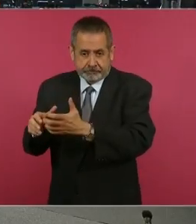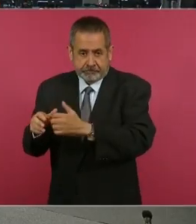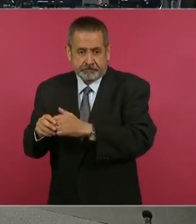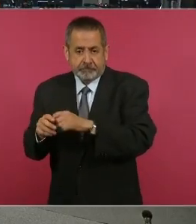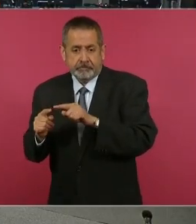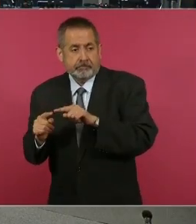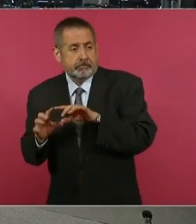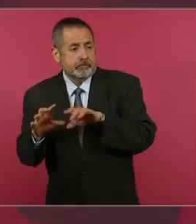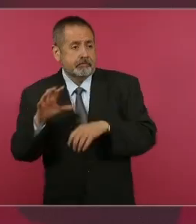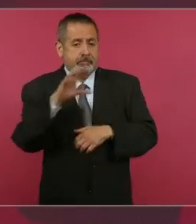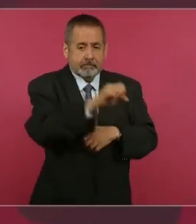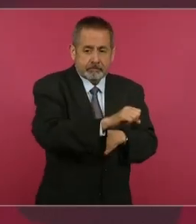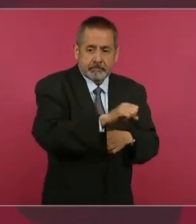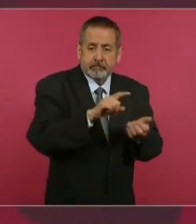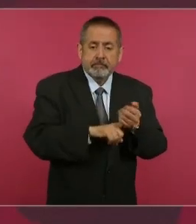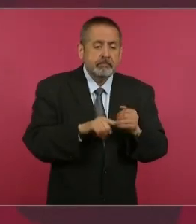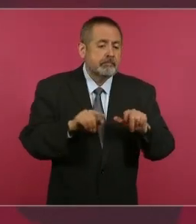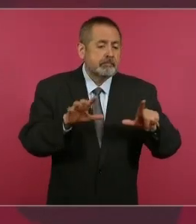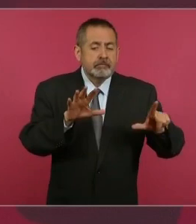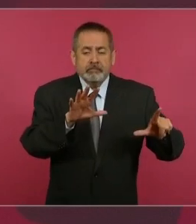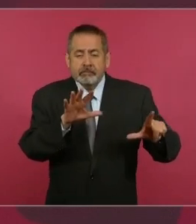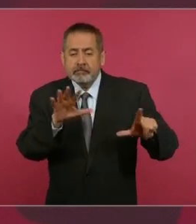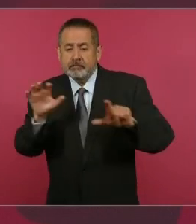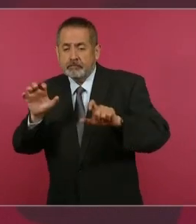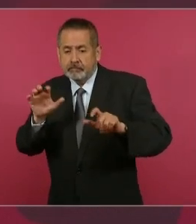a 700 mil.